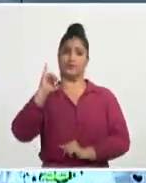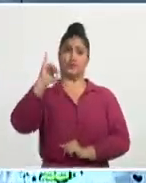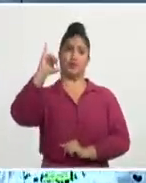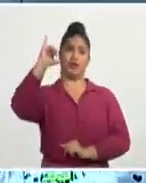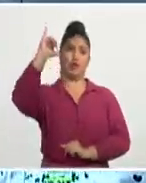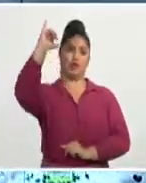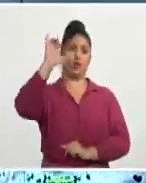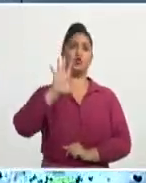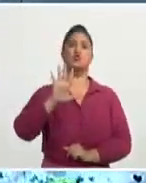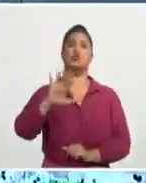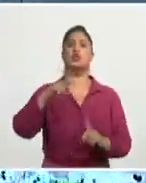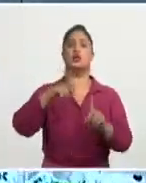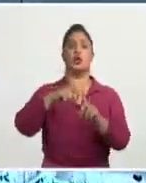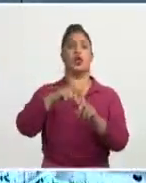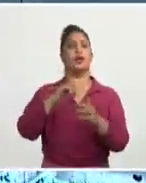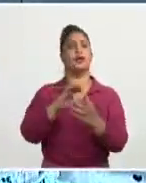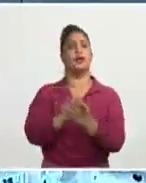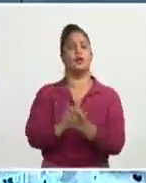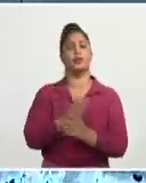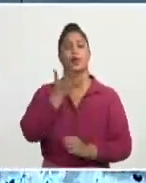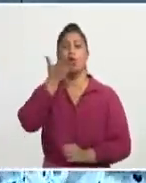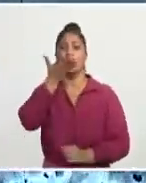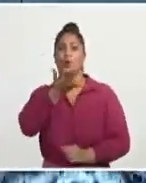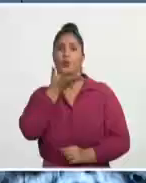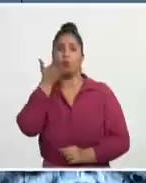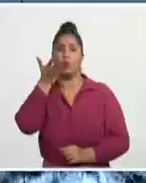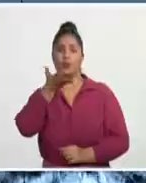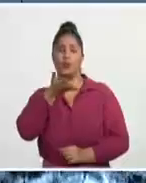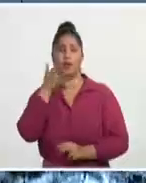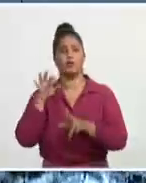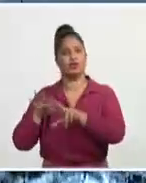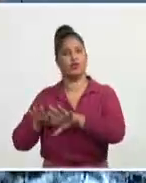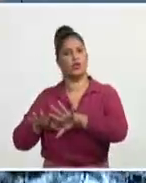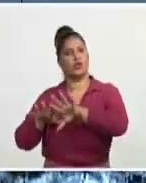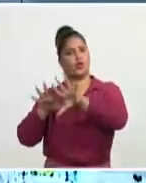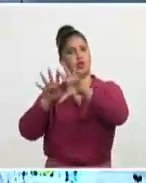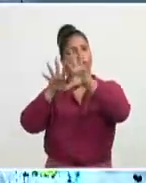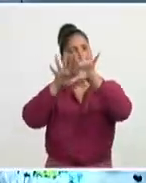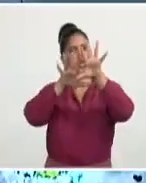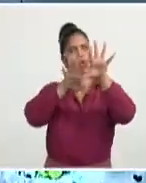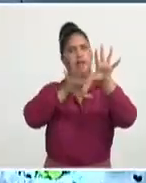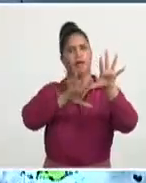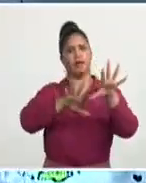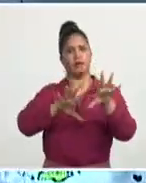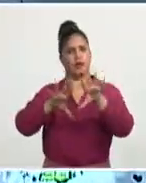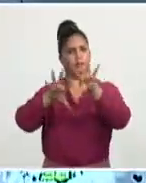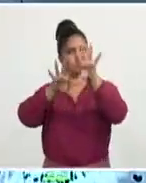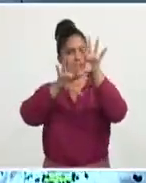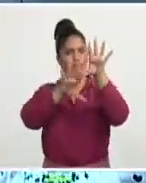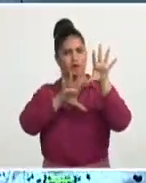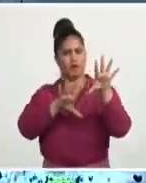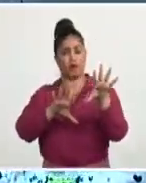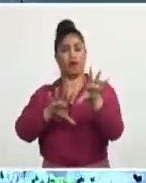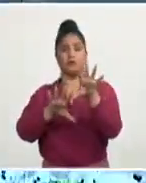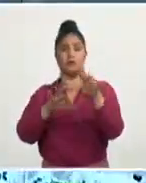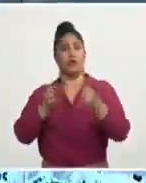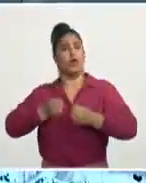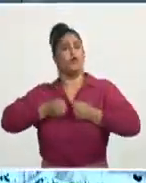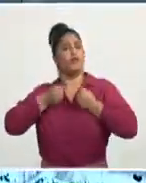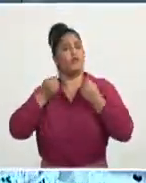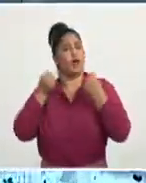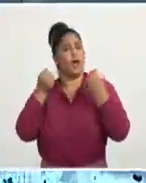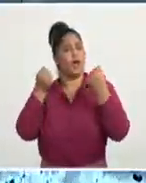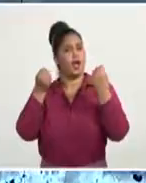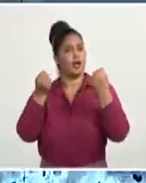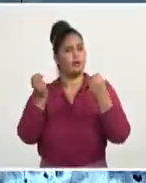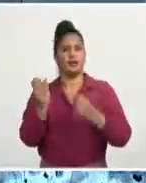continúan predominando son del noroeste y del oeste, lo que no favorece el traslado de grandes concentraciones de